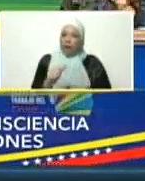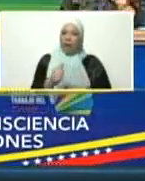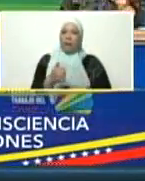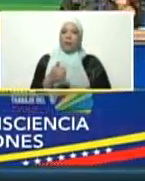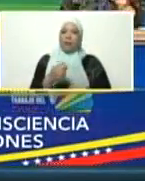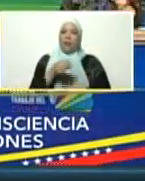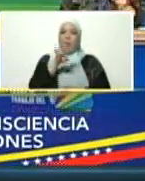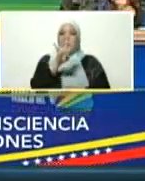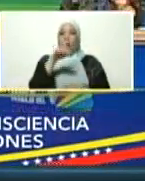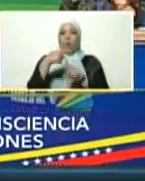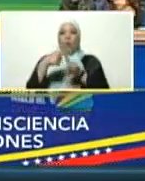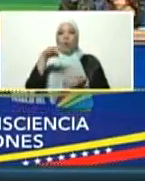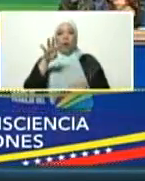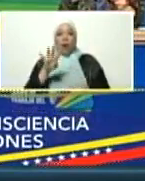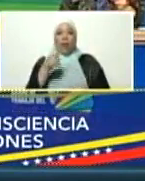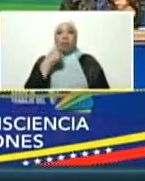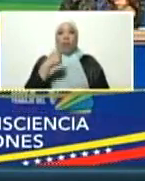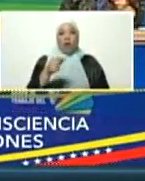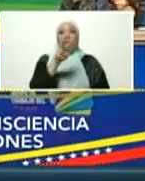cuatro? Y él dijo 25.